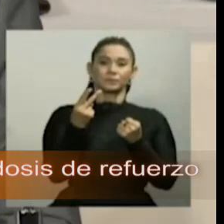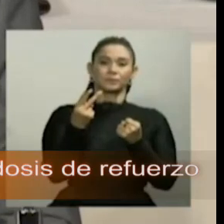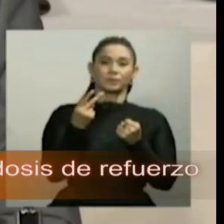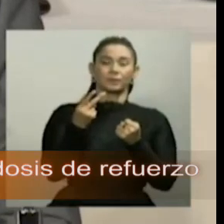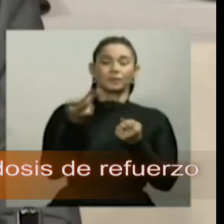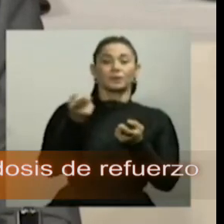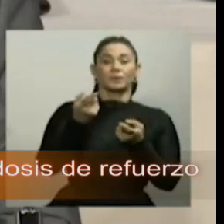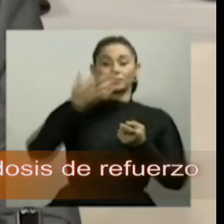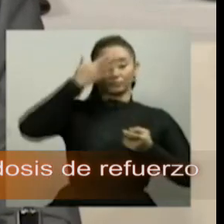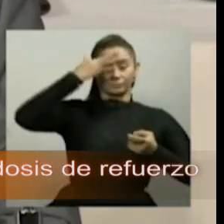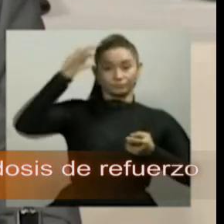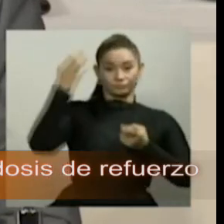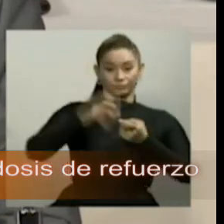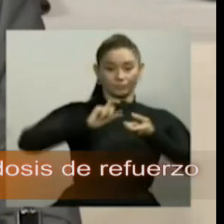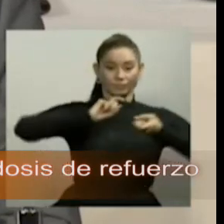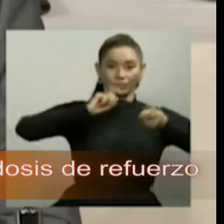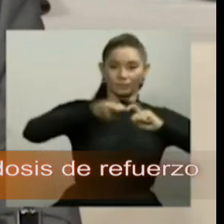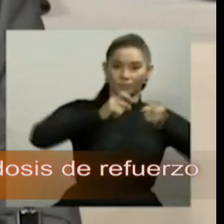médicas